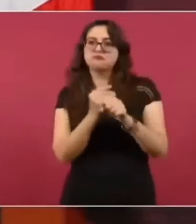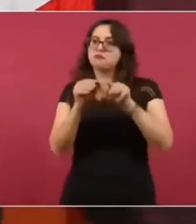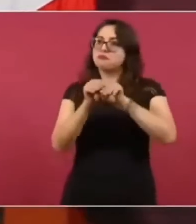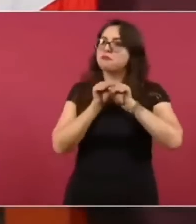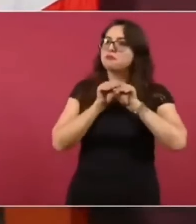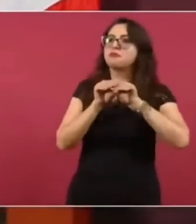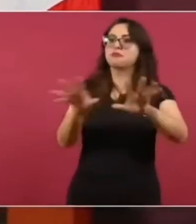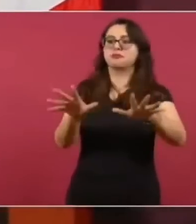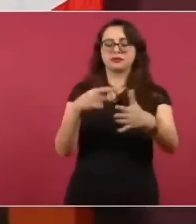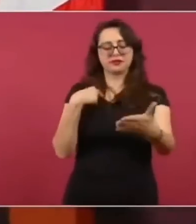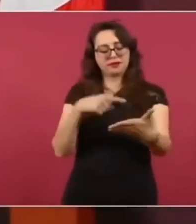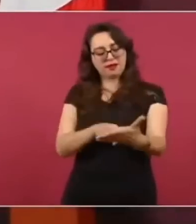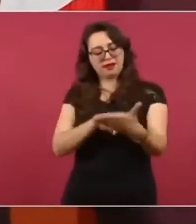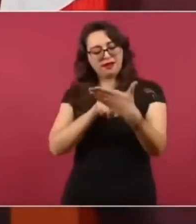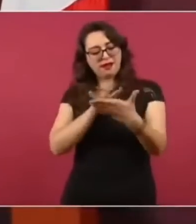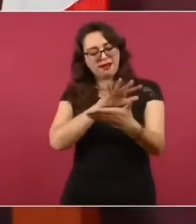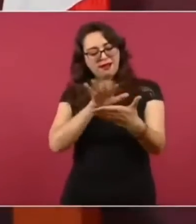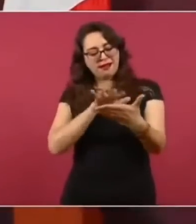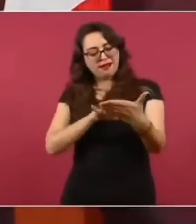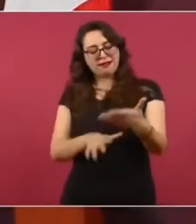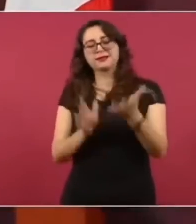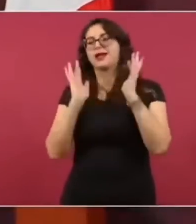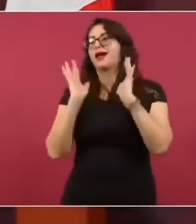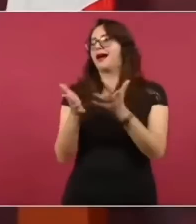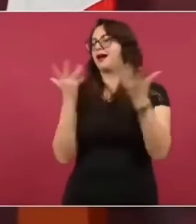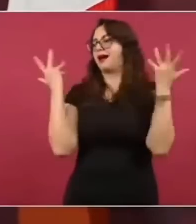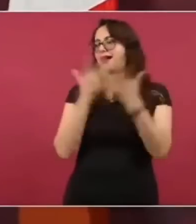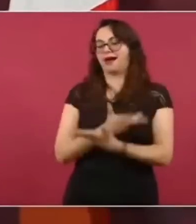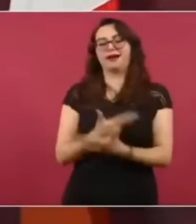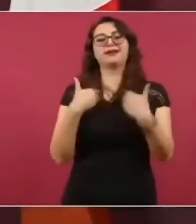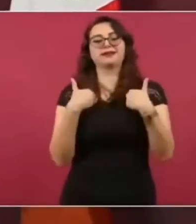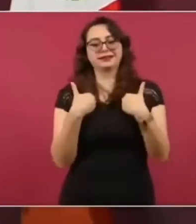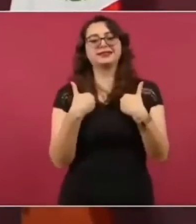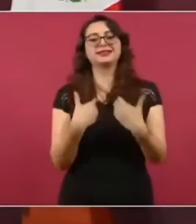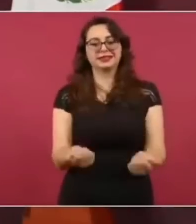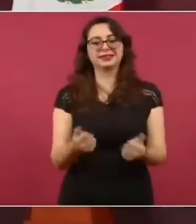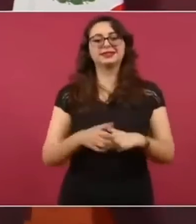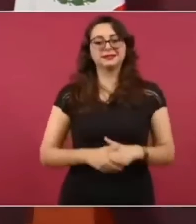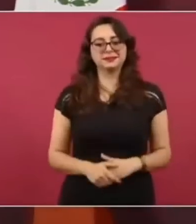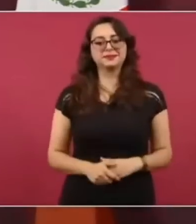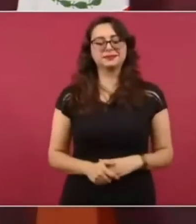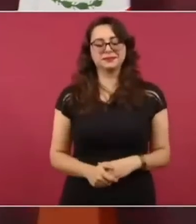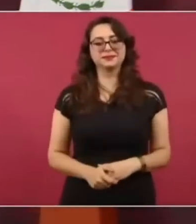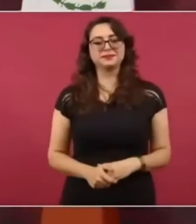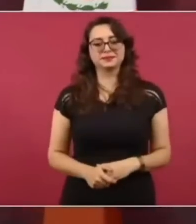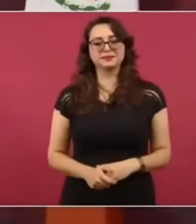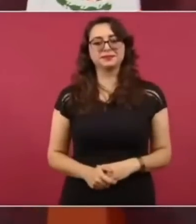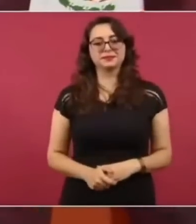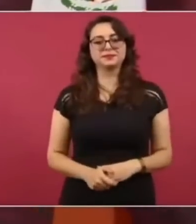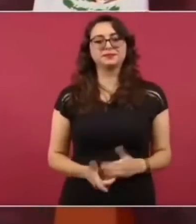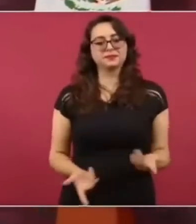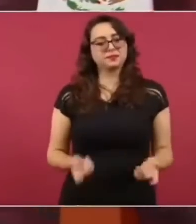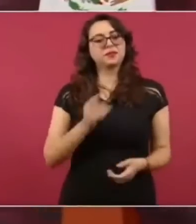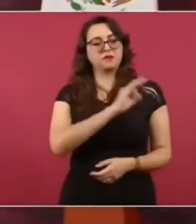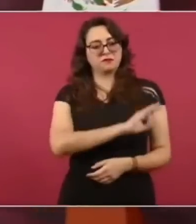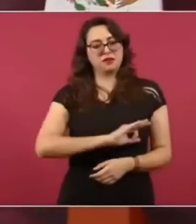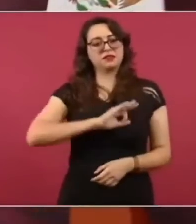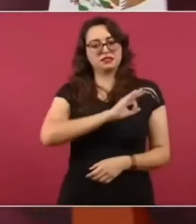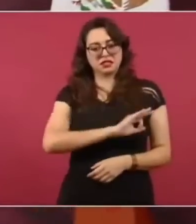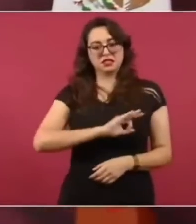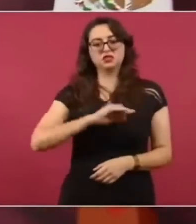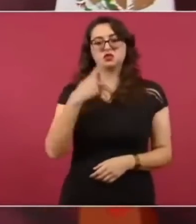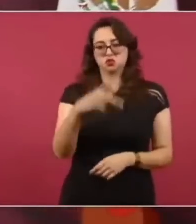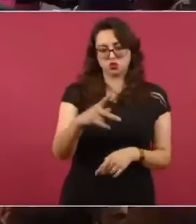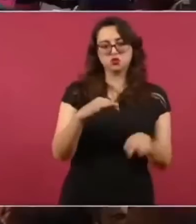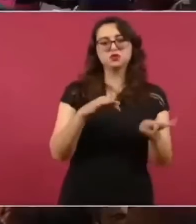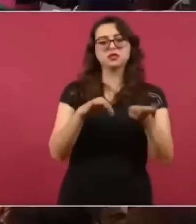toda la labor en contra en juzgados y promover los amparos. Entonces, felicidades por lo que